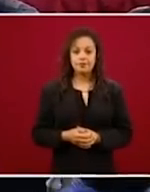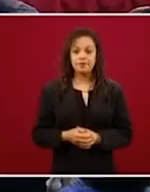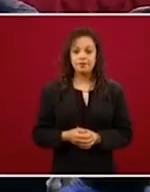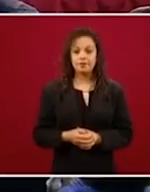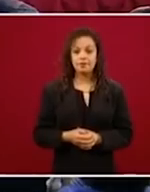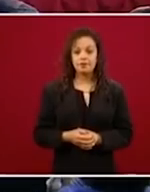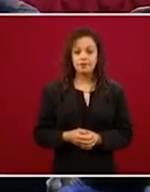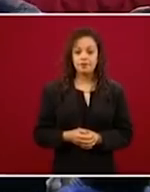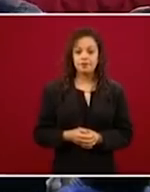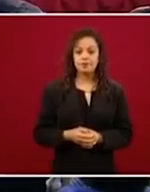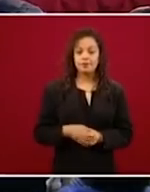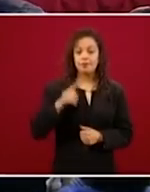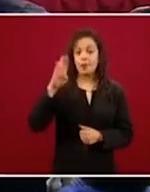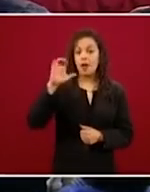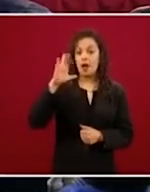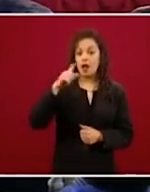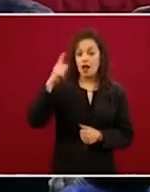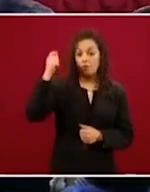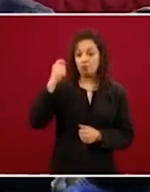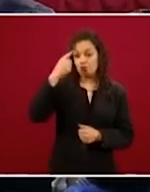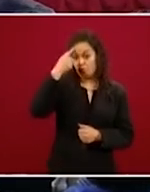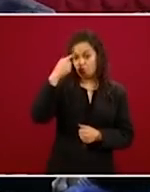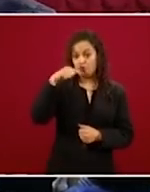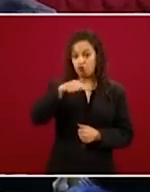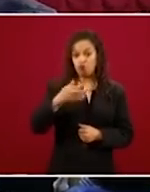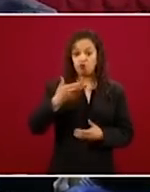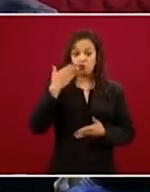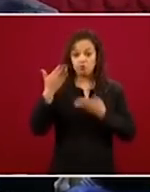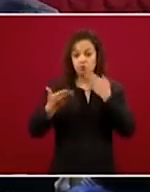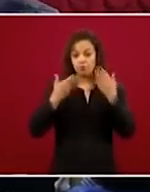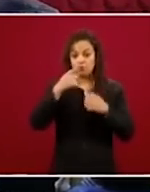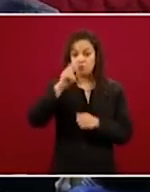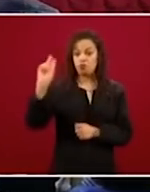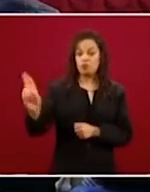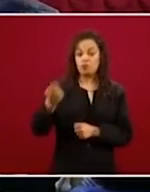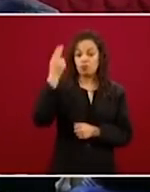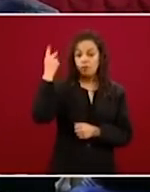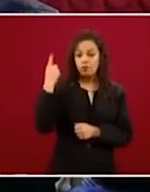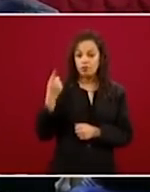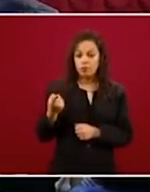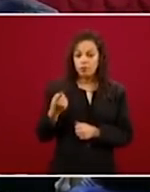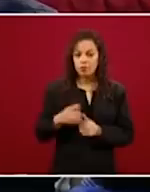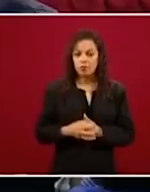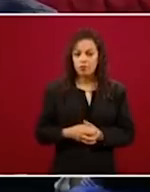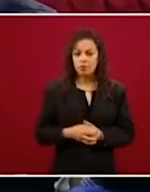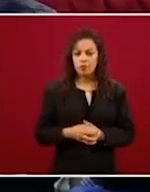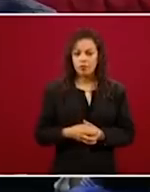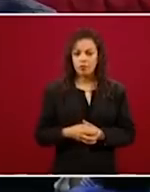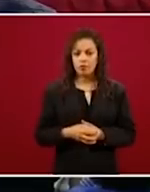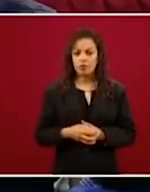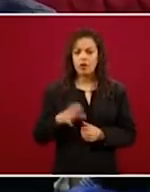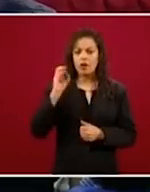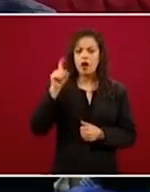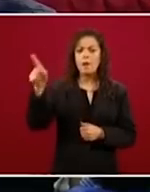becas parecían de nivel medio superior son de la prepa